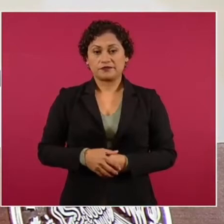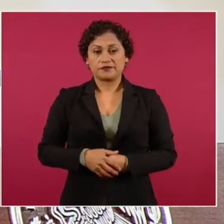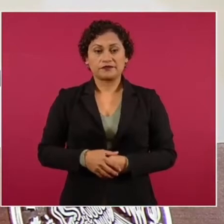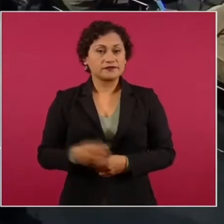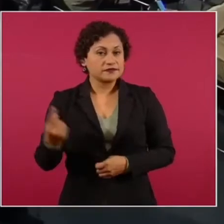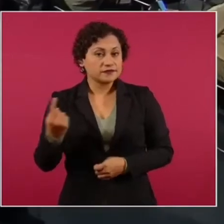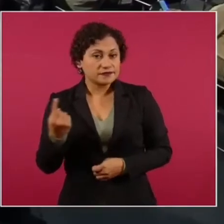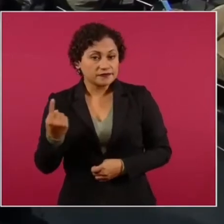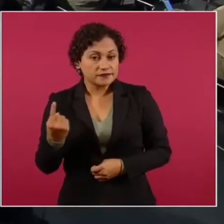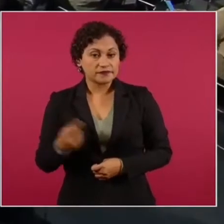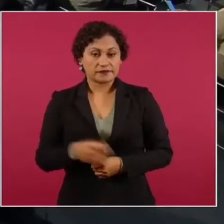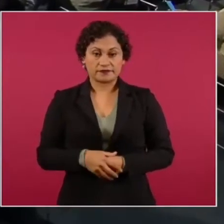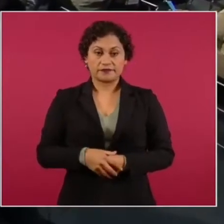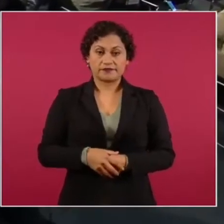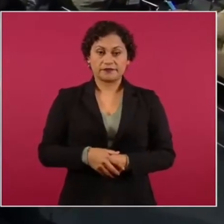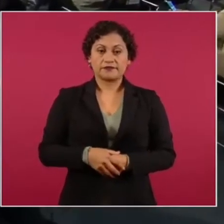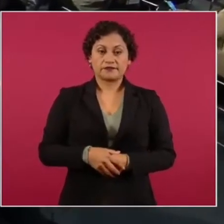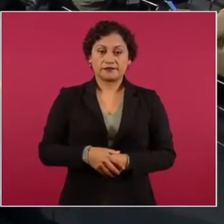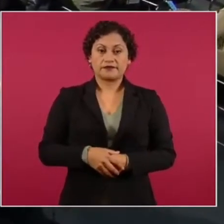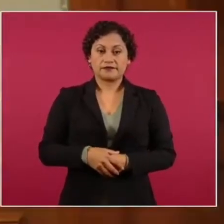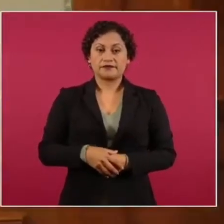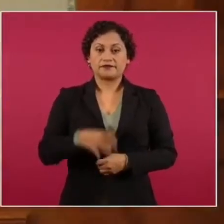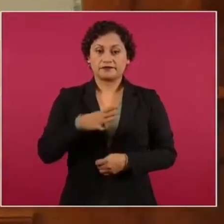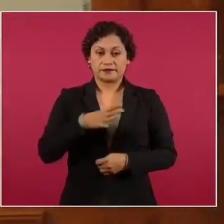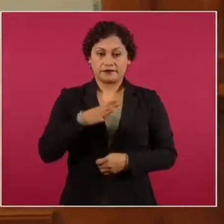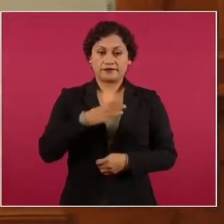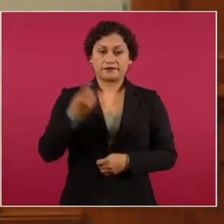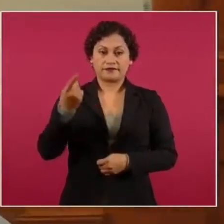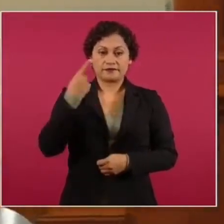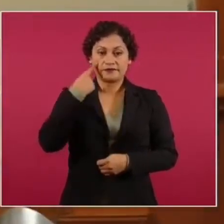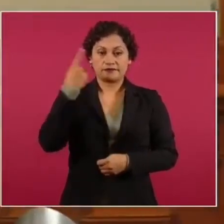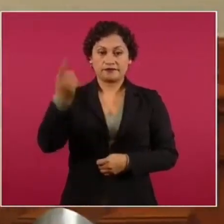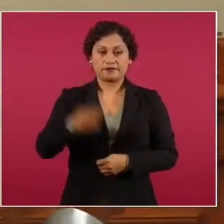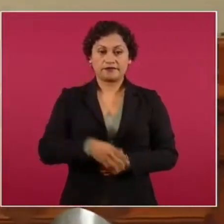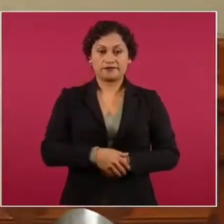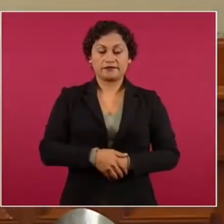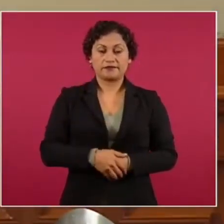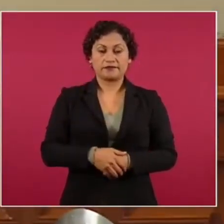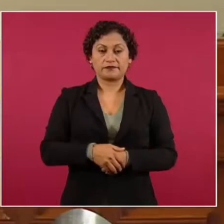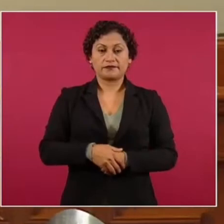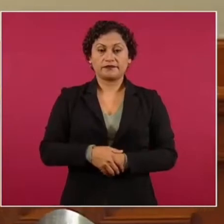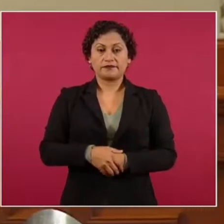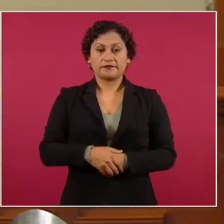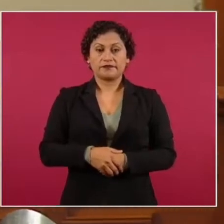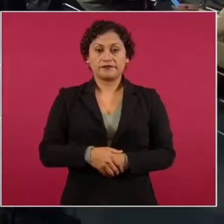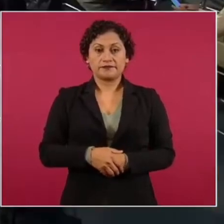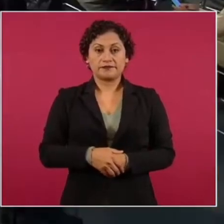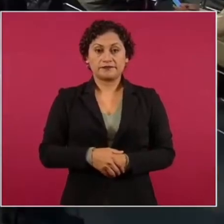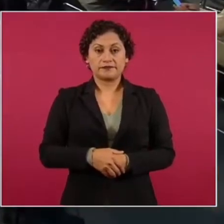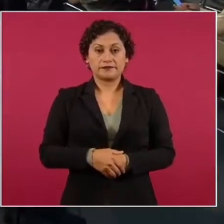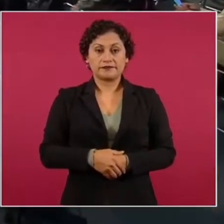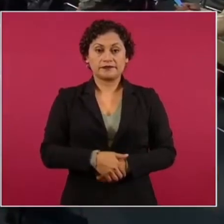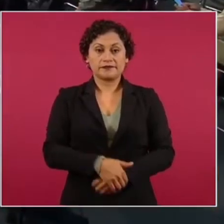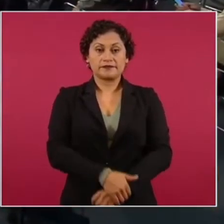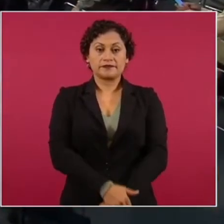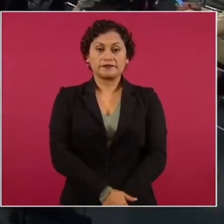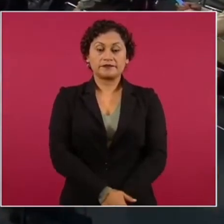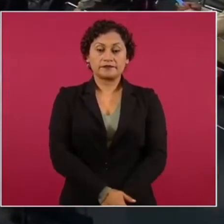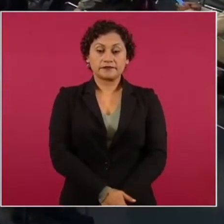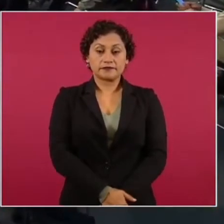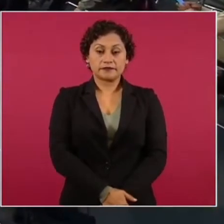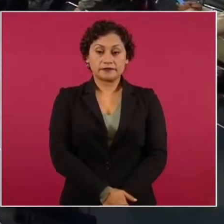¿mande? Ahí tienen el dato.